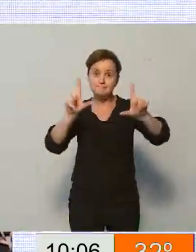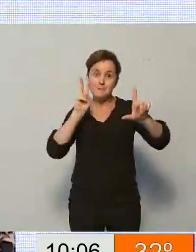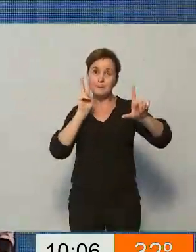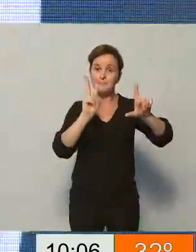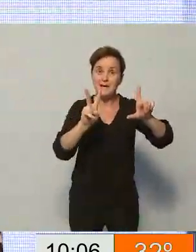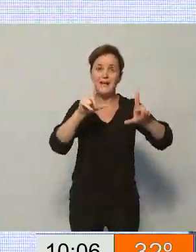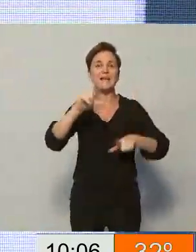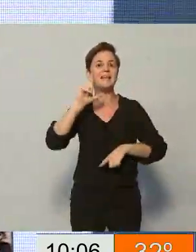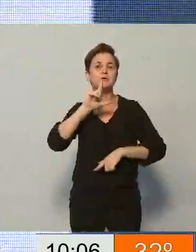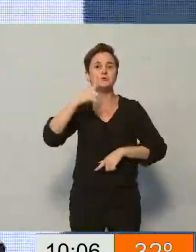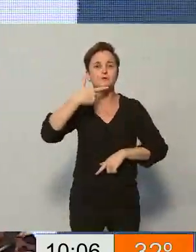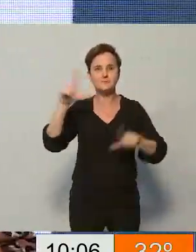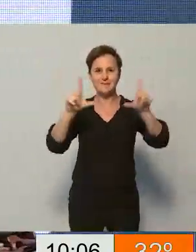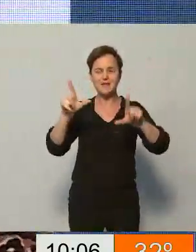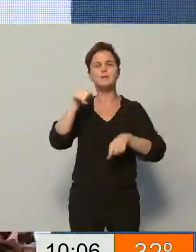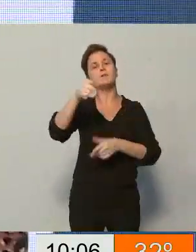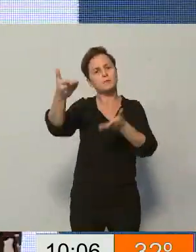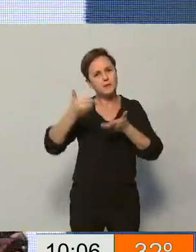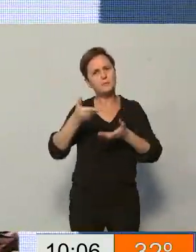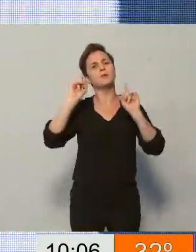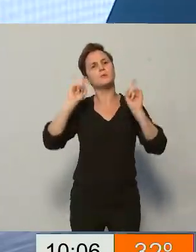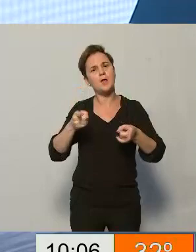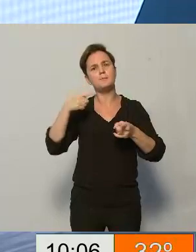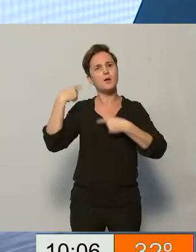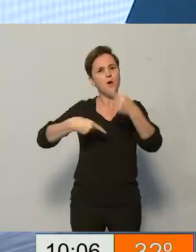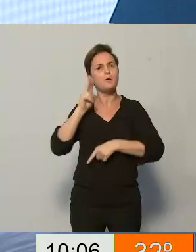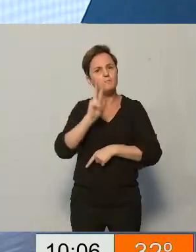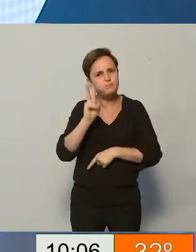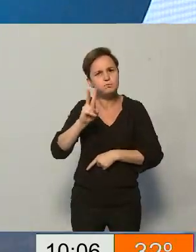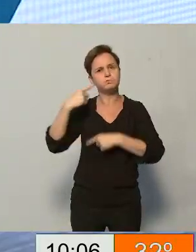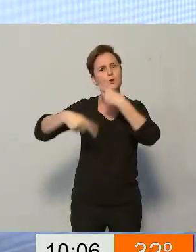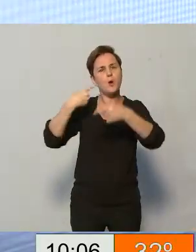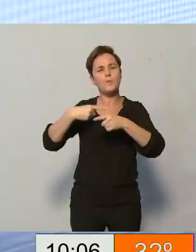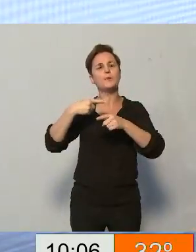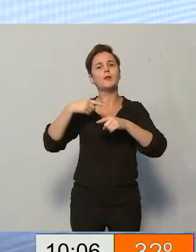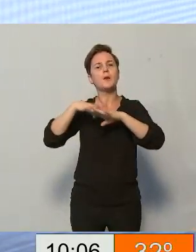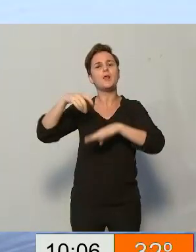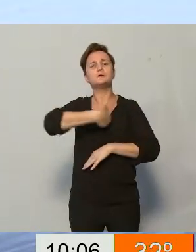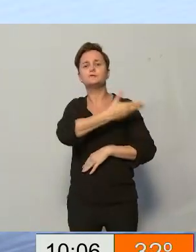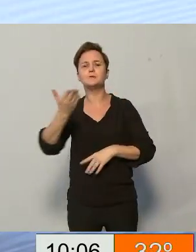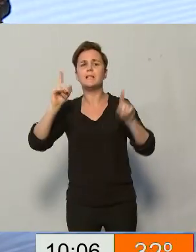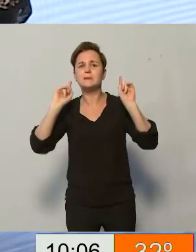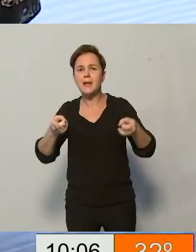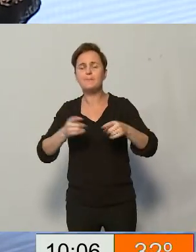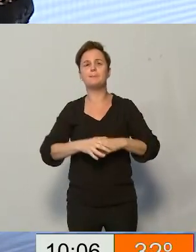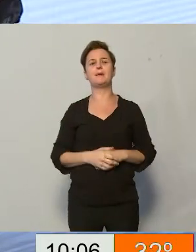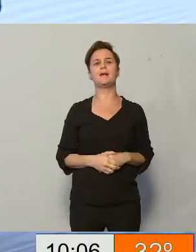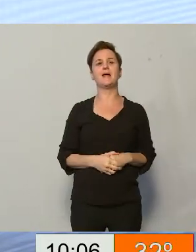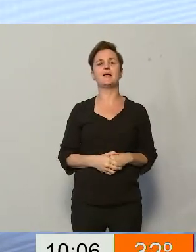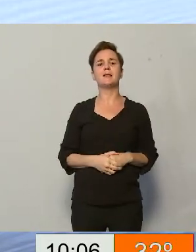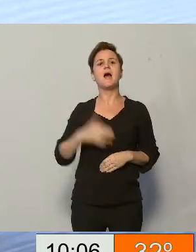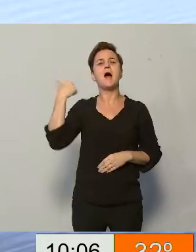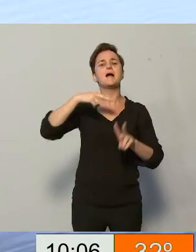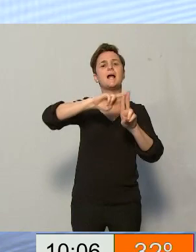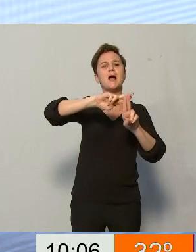pantalla de Litus TV y te invito a que nos sigas, en las redes sociales, porque estamos en el